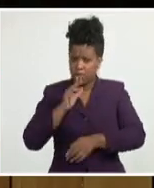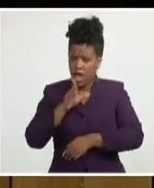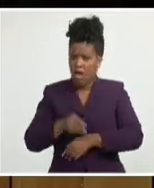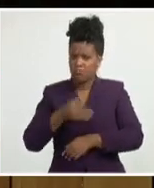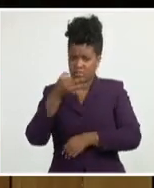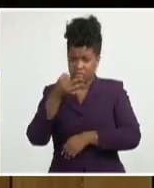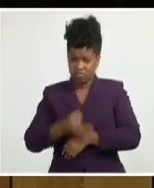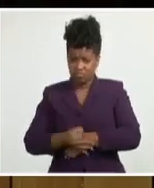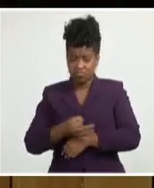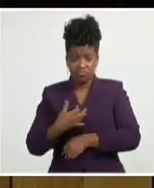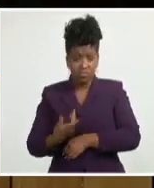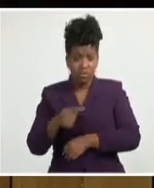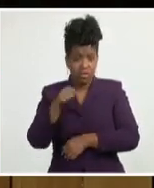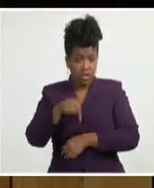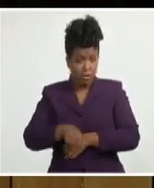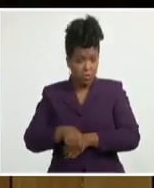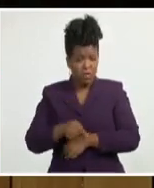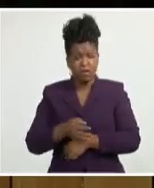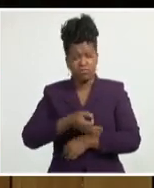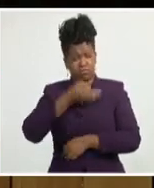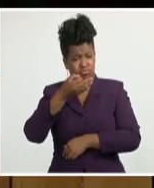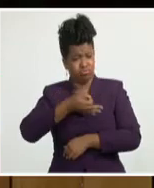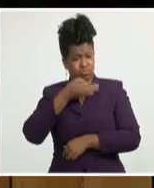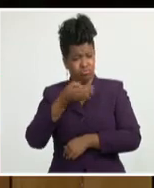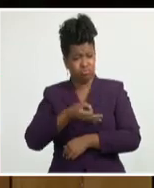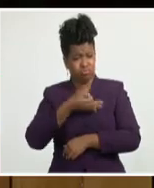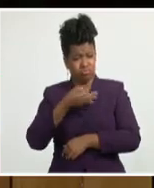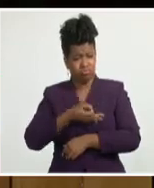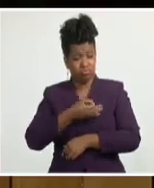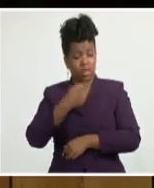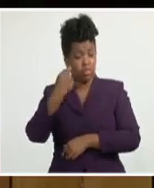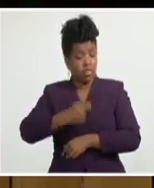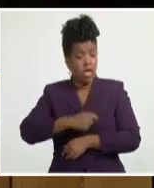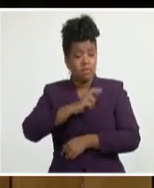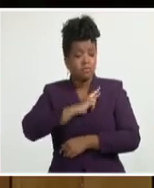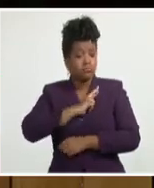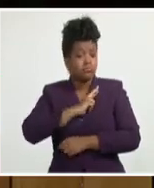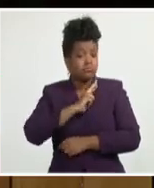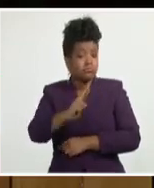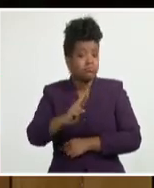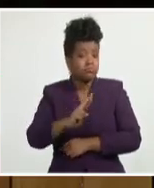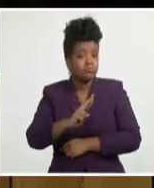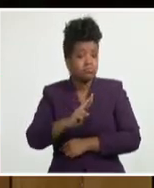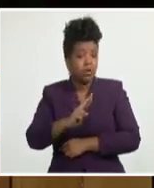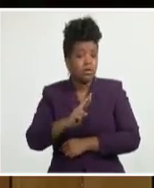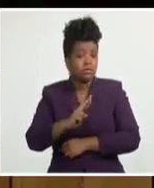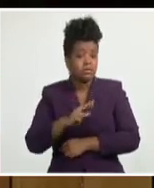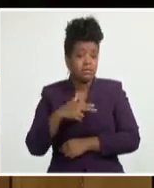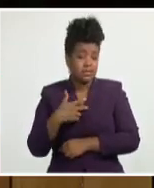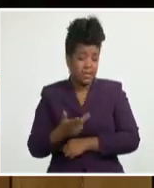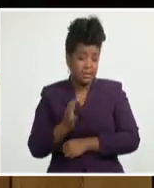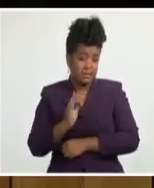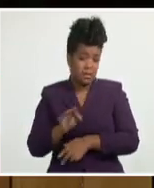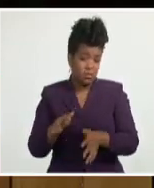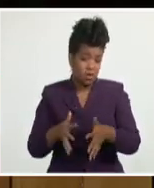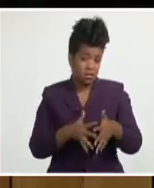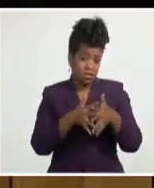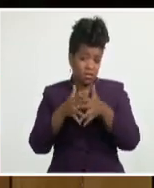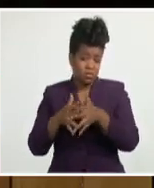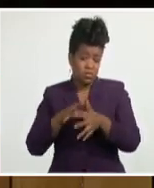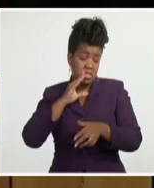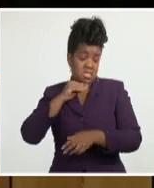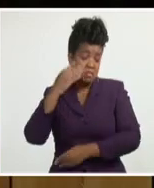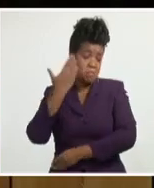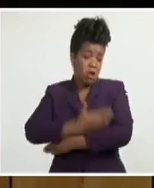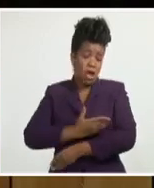sobre lo que hemos abundado bastante. Se trata de responder a los que con cinismo difunden la idea de que el bloqueo